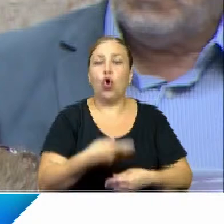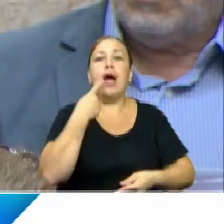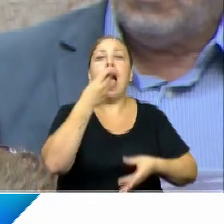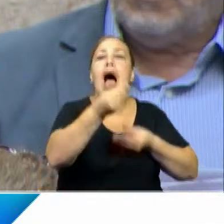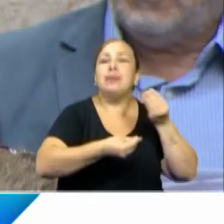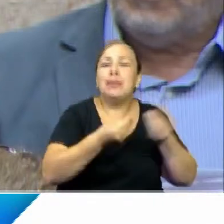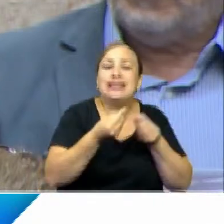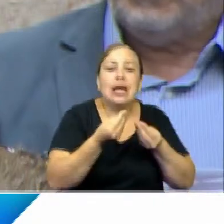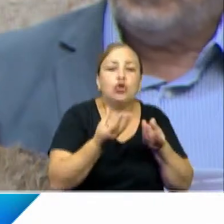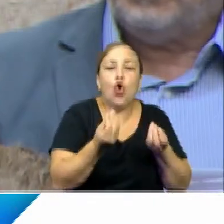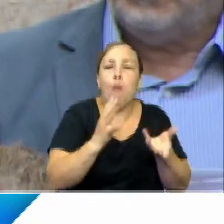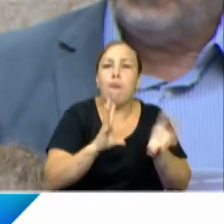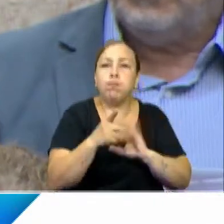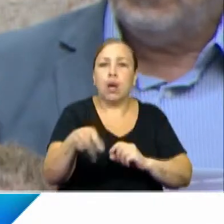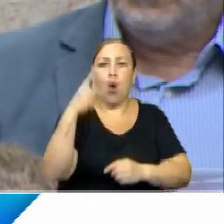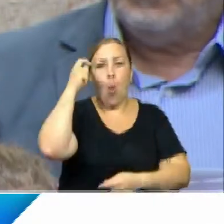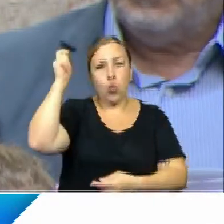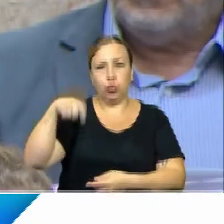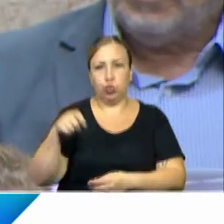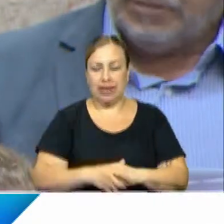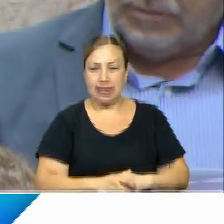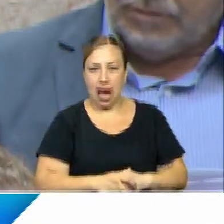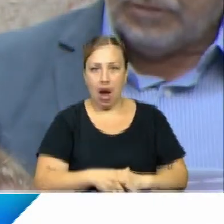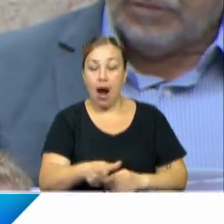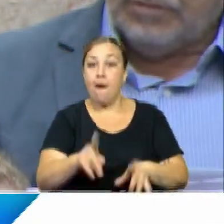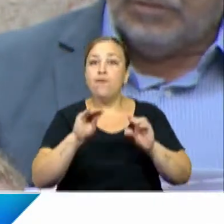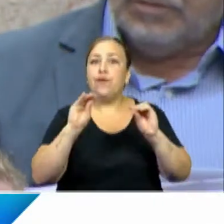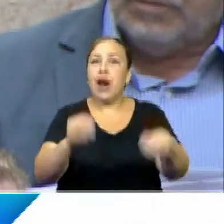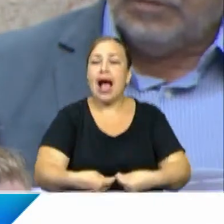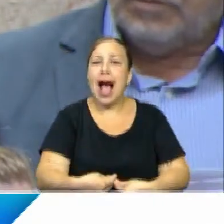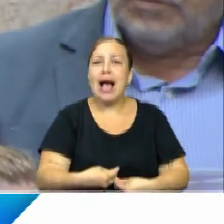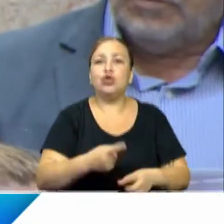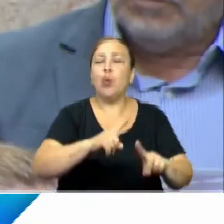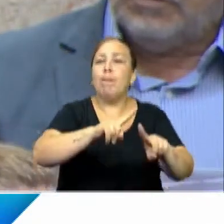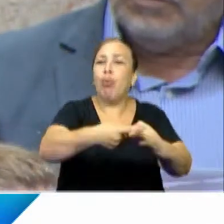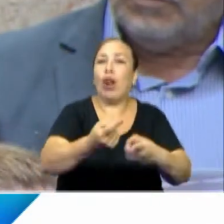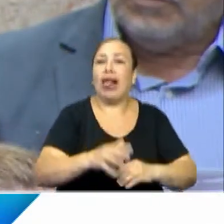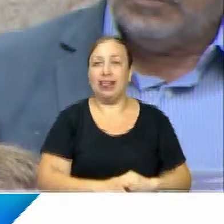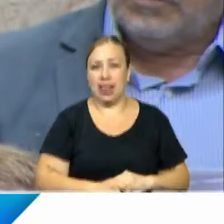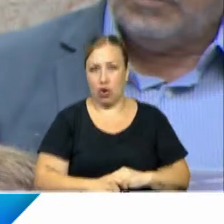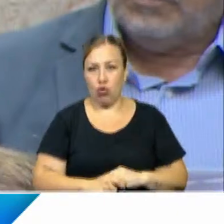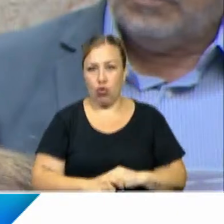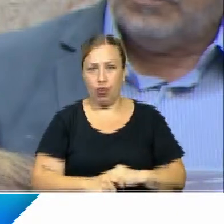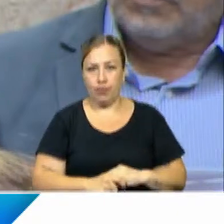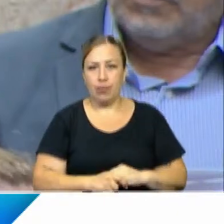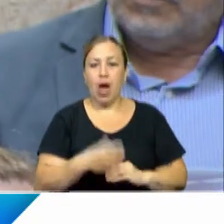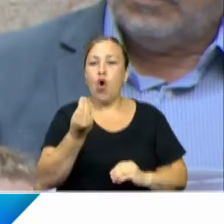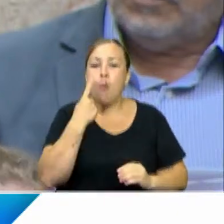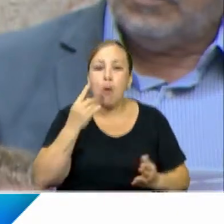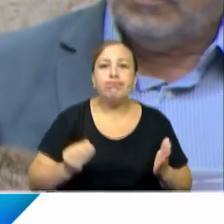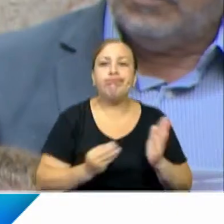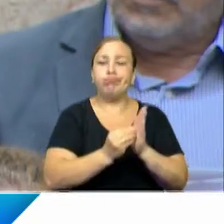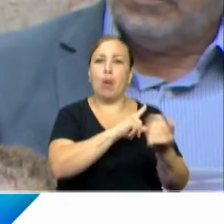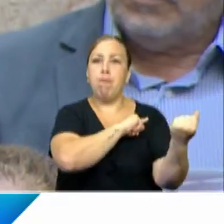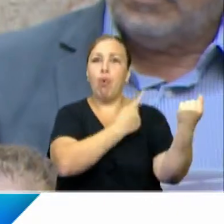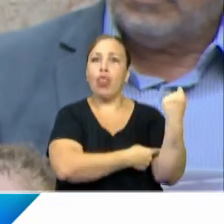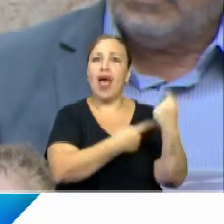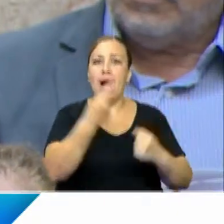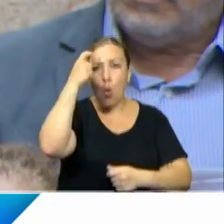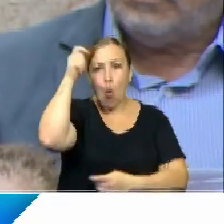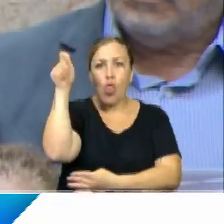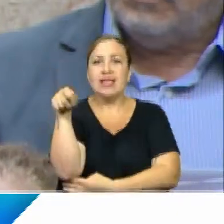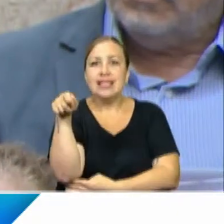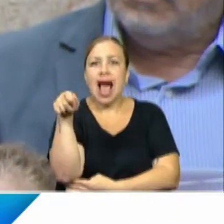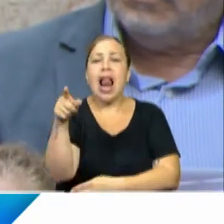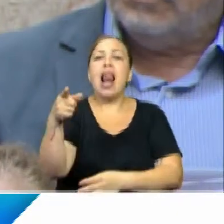justicia. Estamos hablando del fracaso del sistema político en constituir un poder judicial que esté